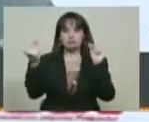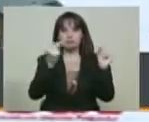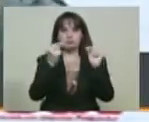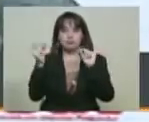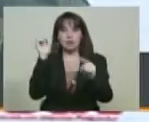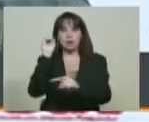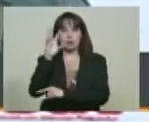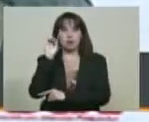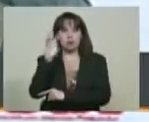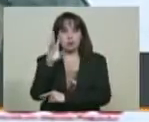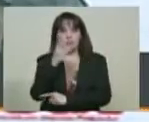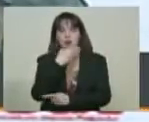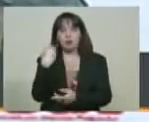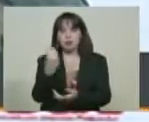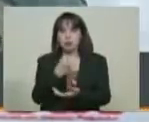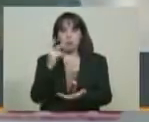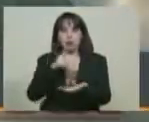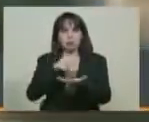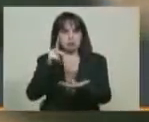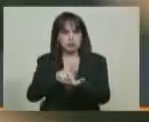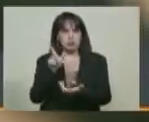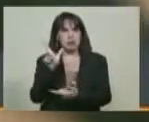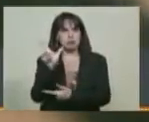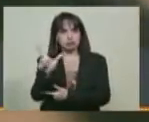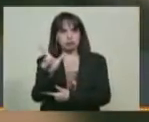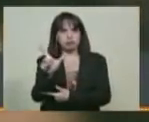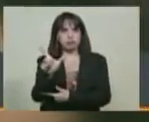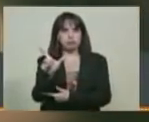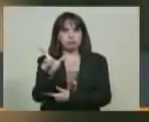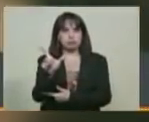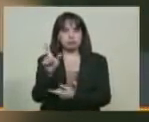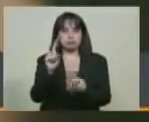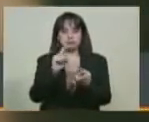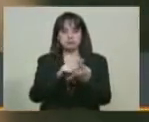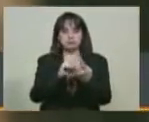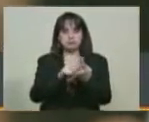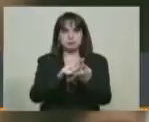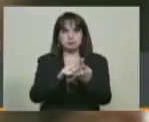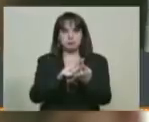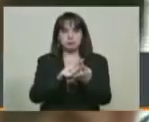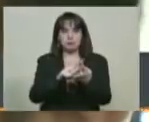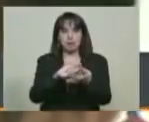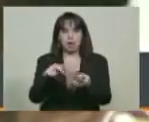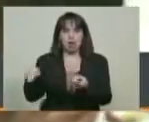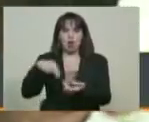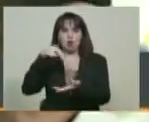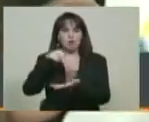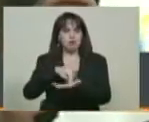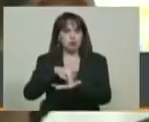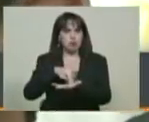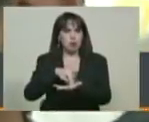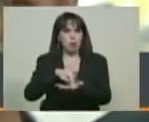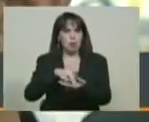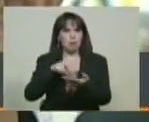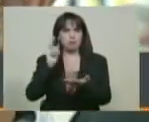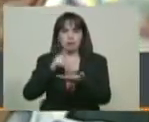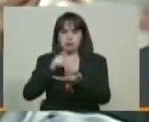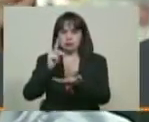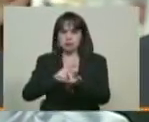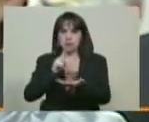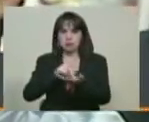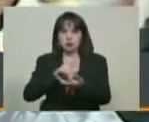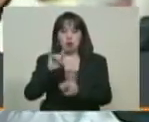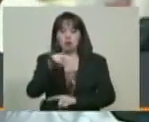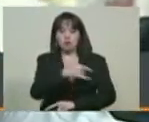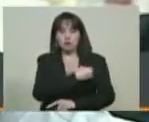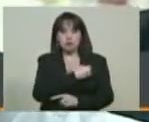a la juventud militante de la JPSUV, a los núcleos militantes, en las